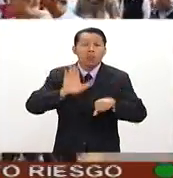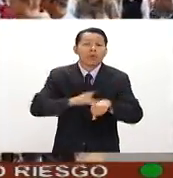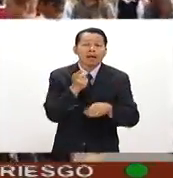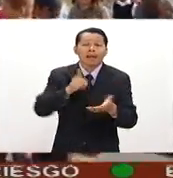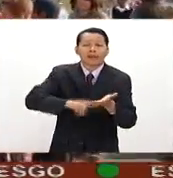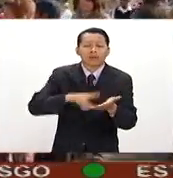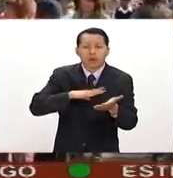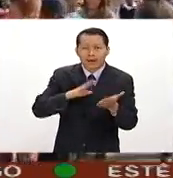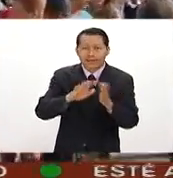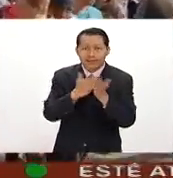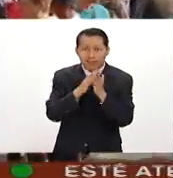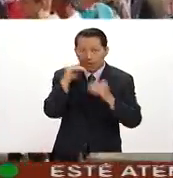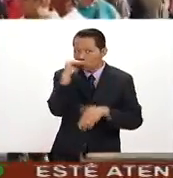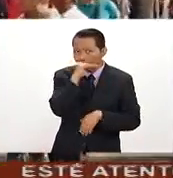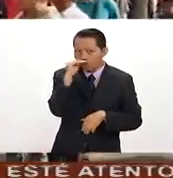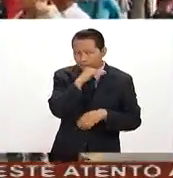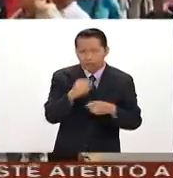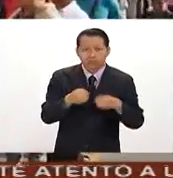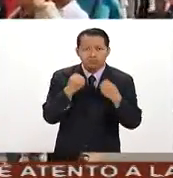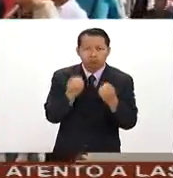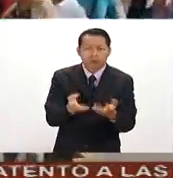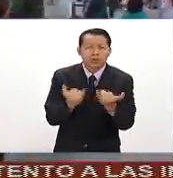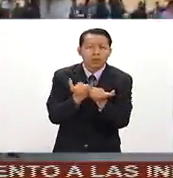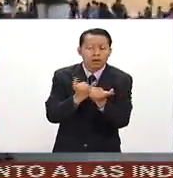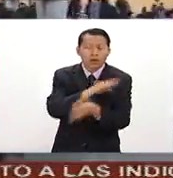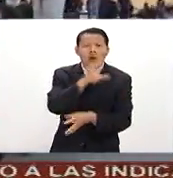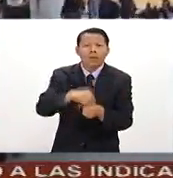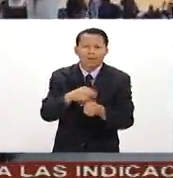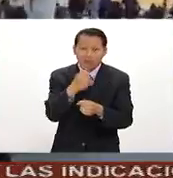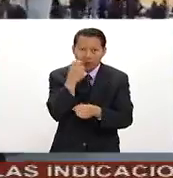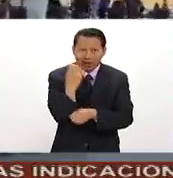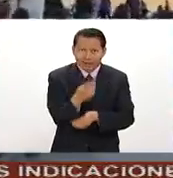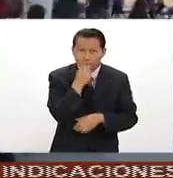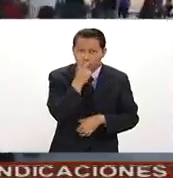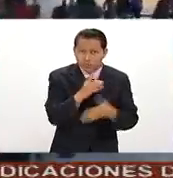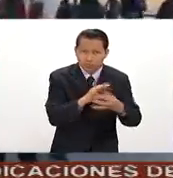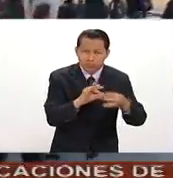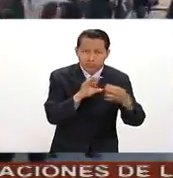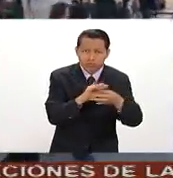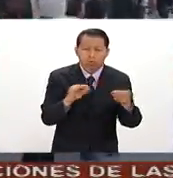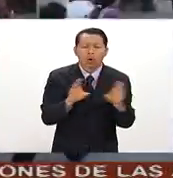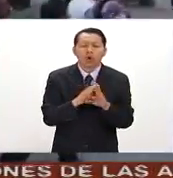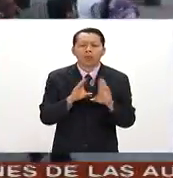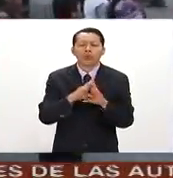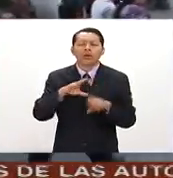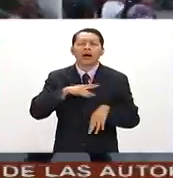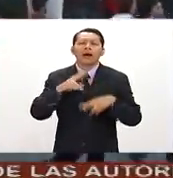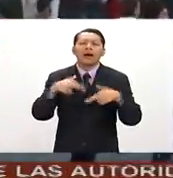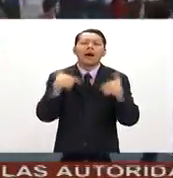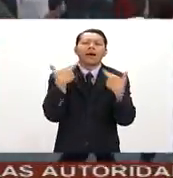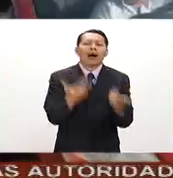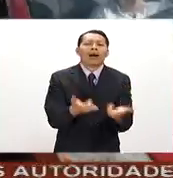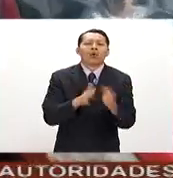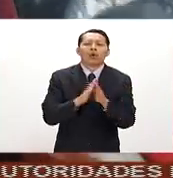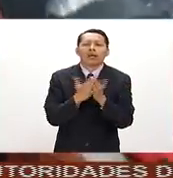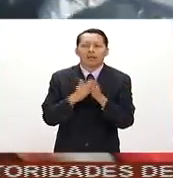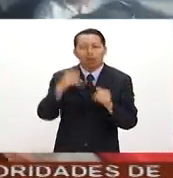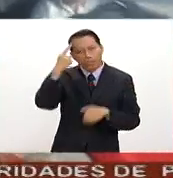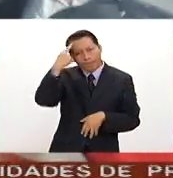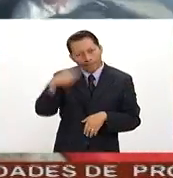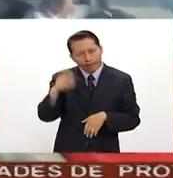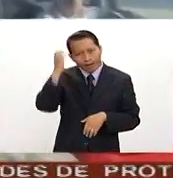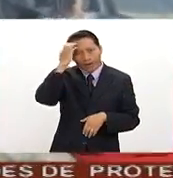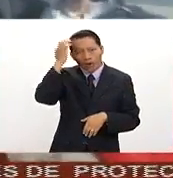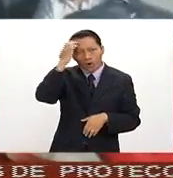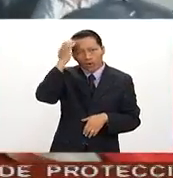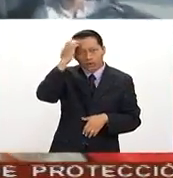texto gratuitos. A todos aquellos, también explicó, se les ha regalado libros para que conozcan de